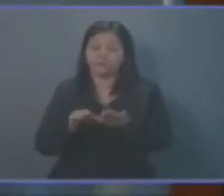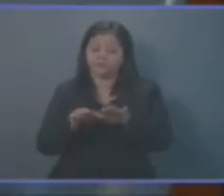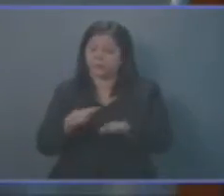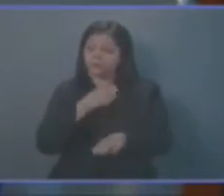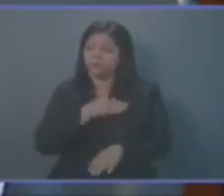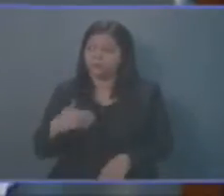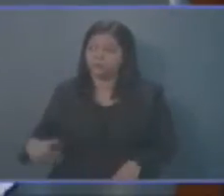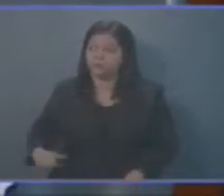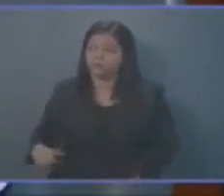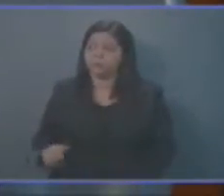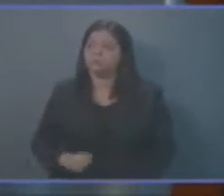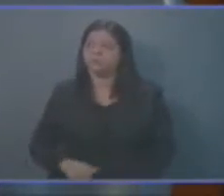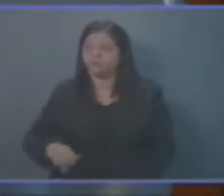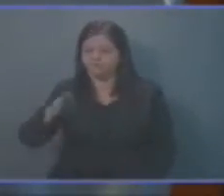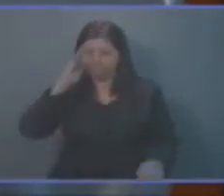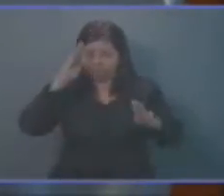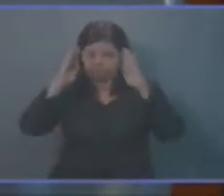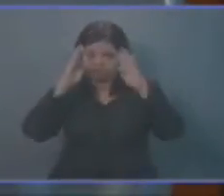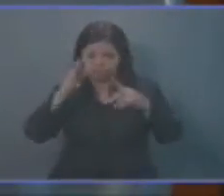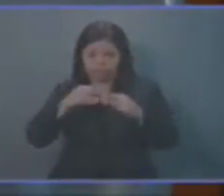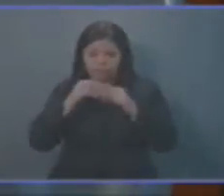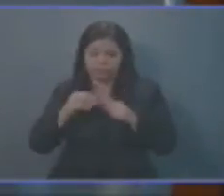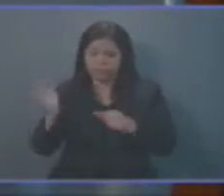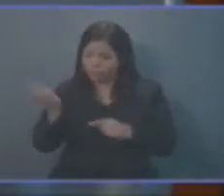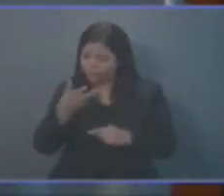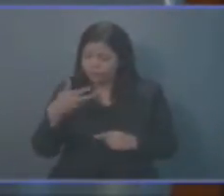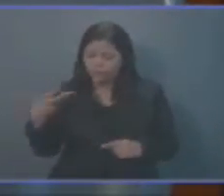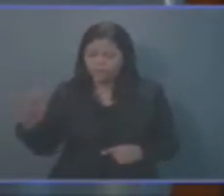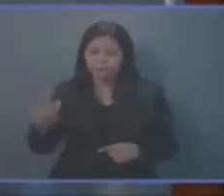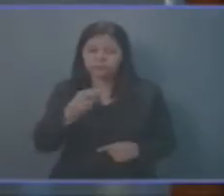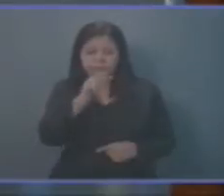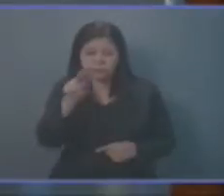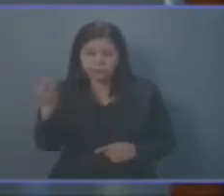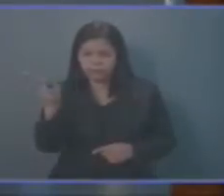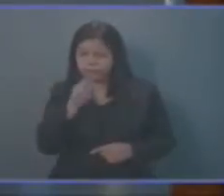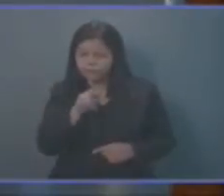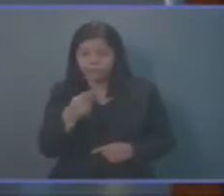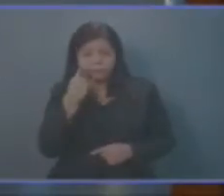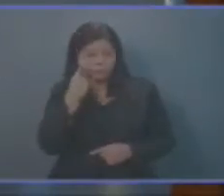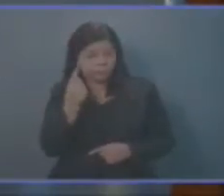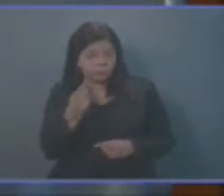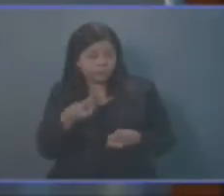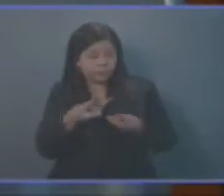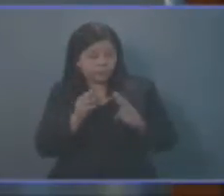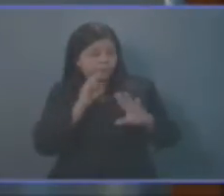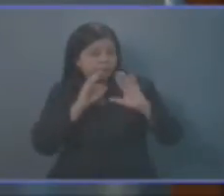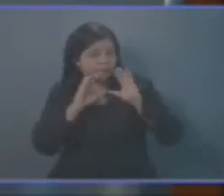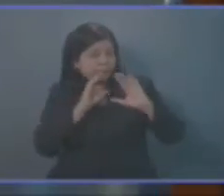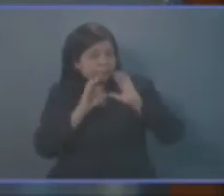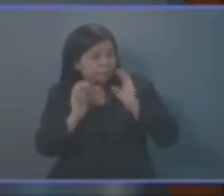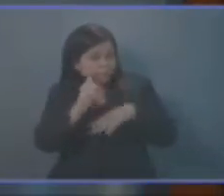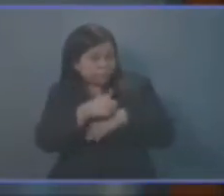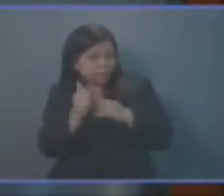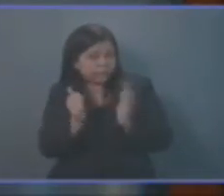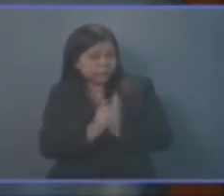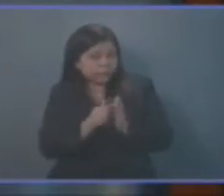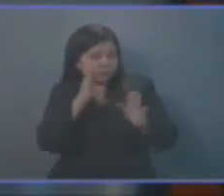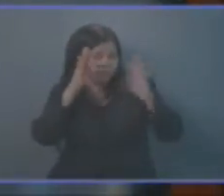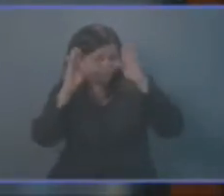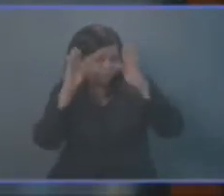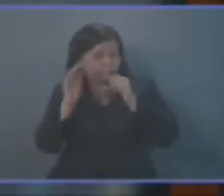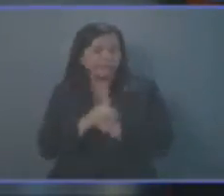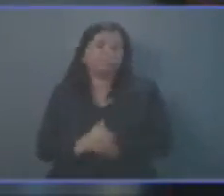Gracias, presidente. Un saludo muy especial a todos los amigos que nos siguen a través de nuestros medios legislativos.